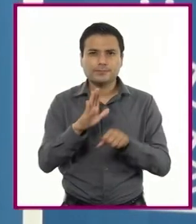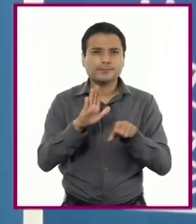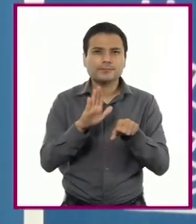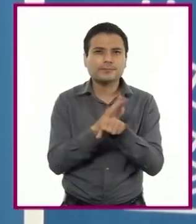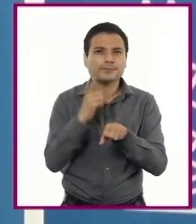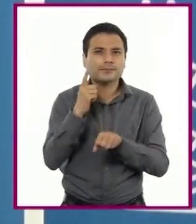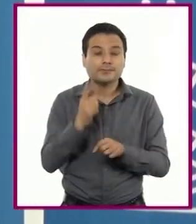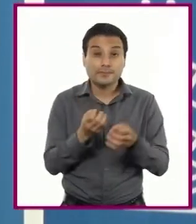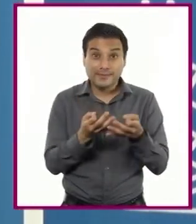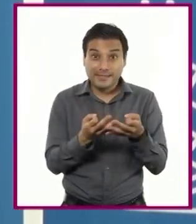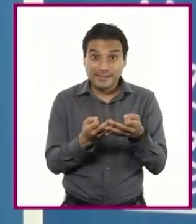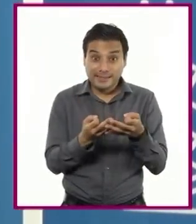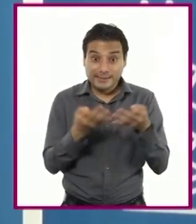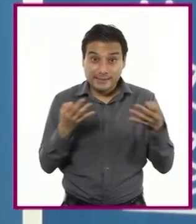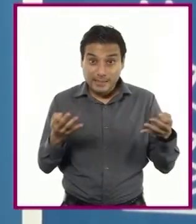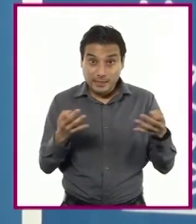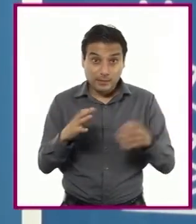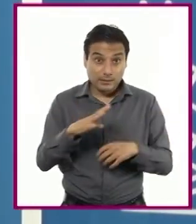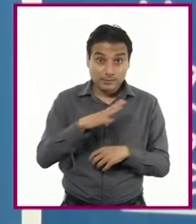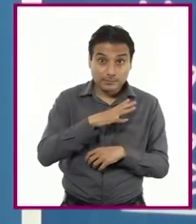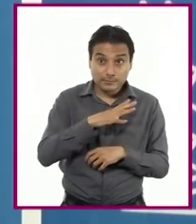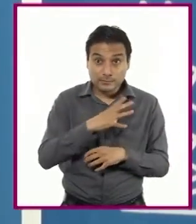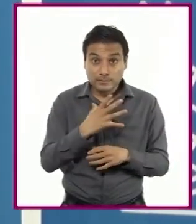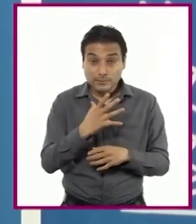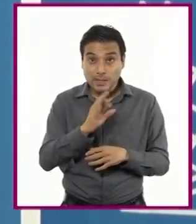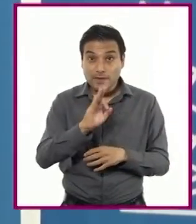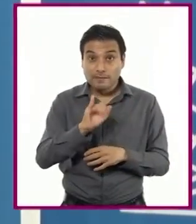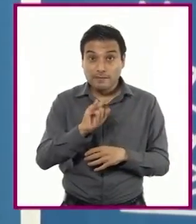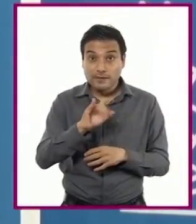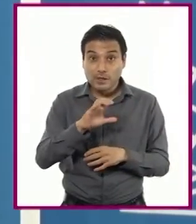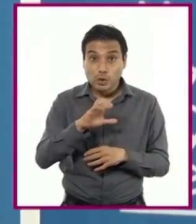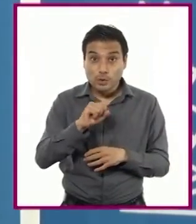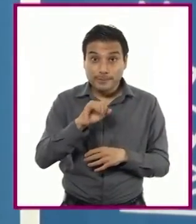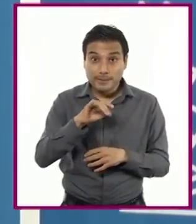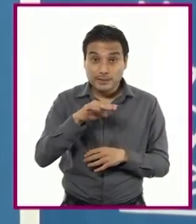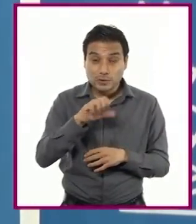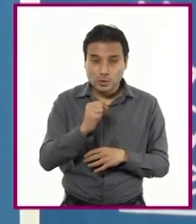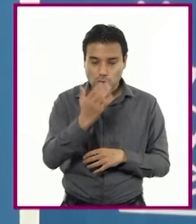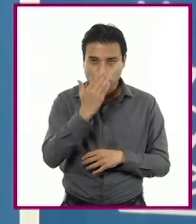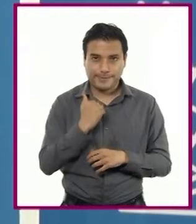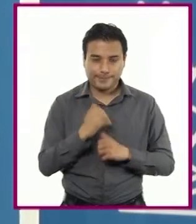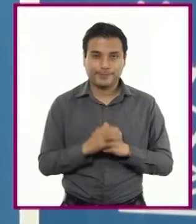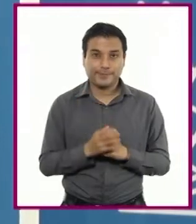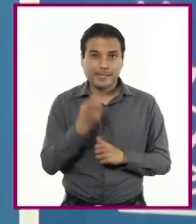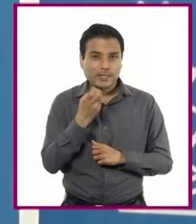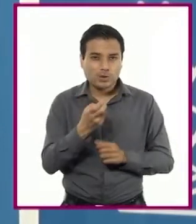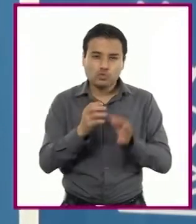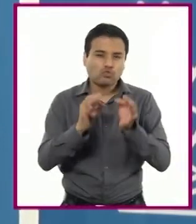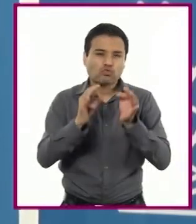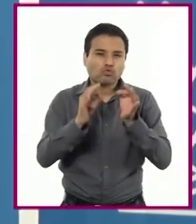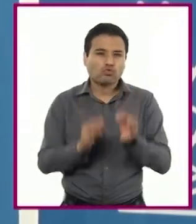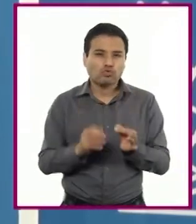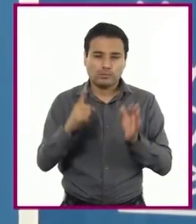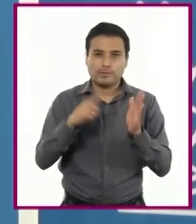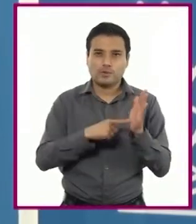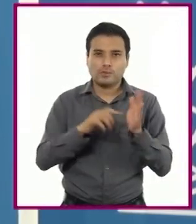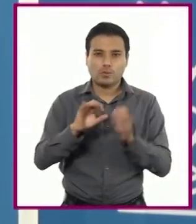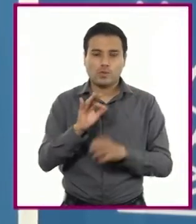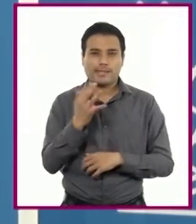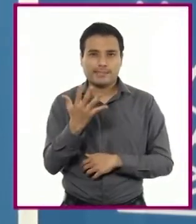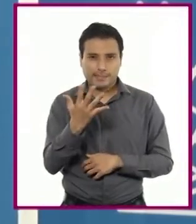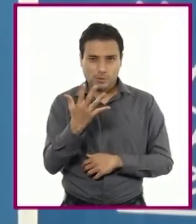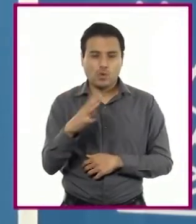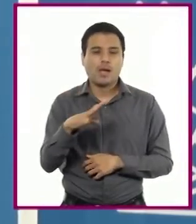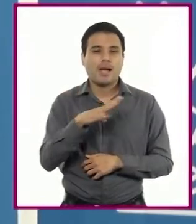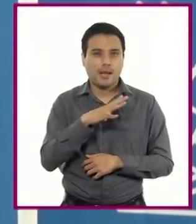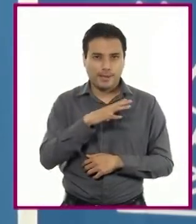tener territorios en fideicomiso. Todos ellos se crearon en 1945 al